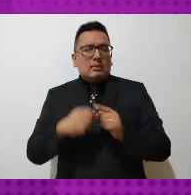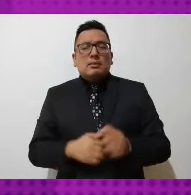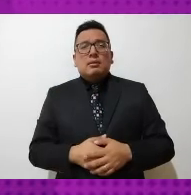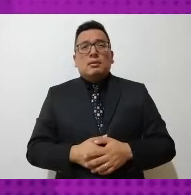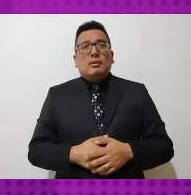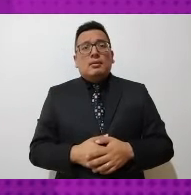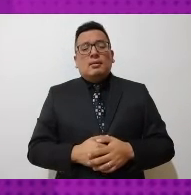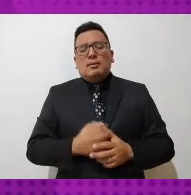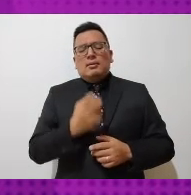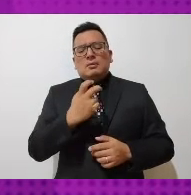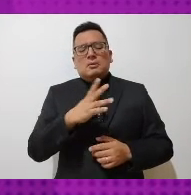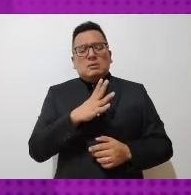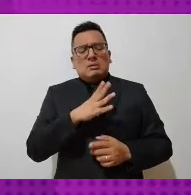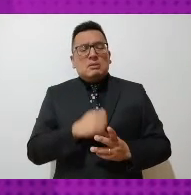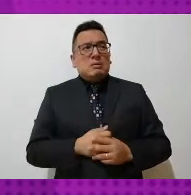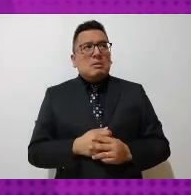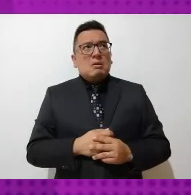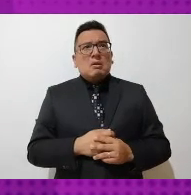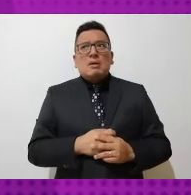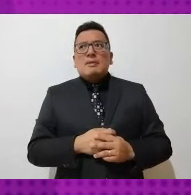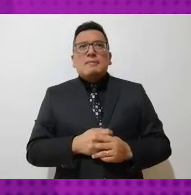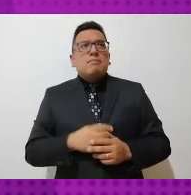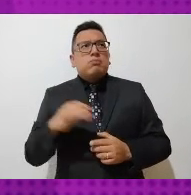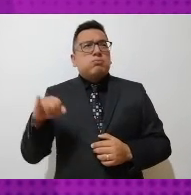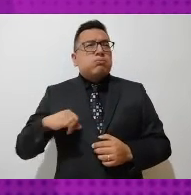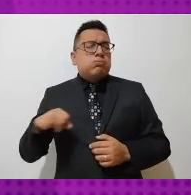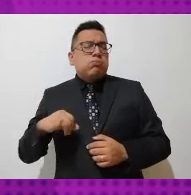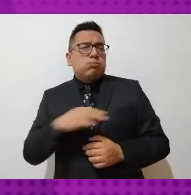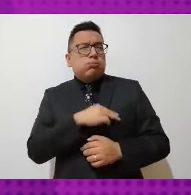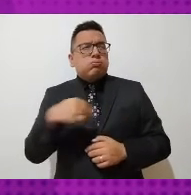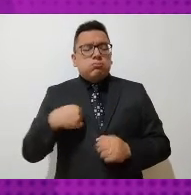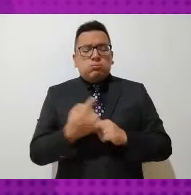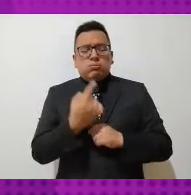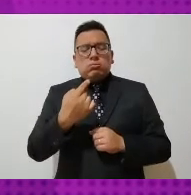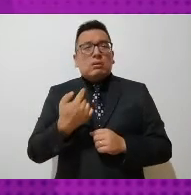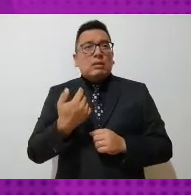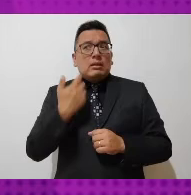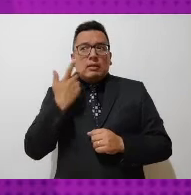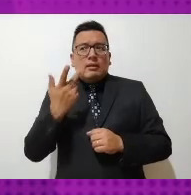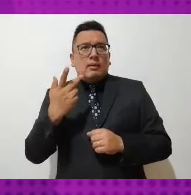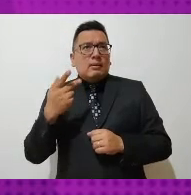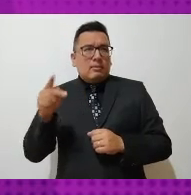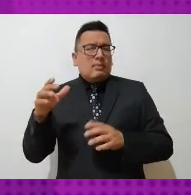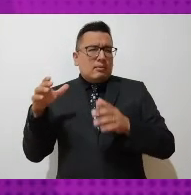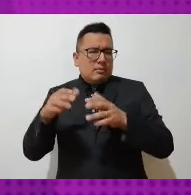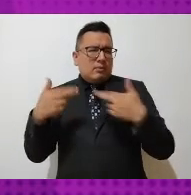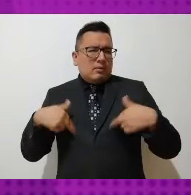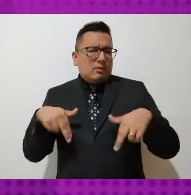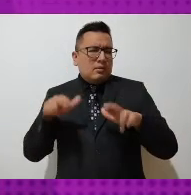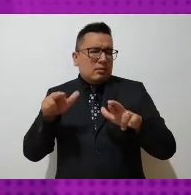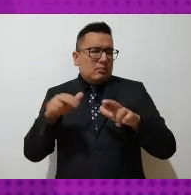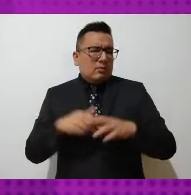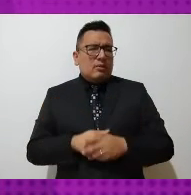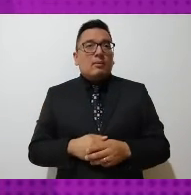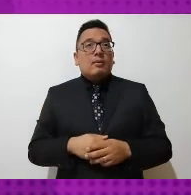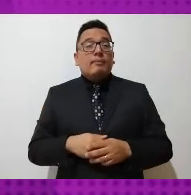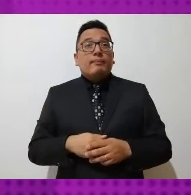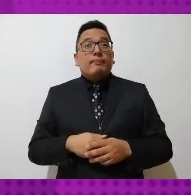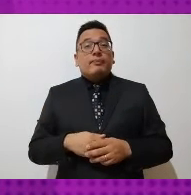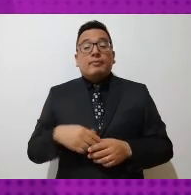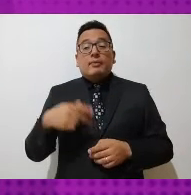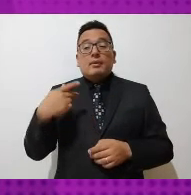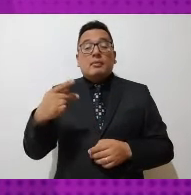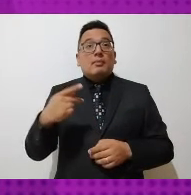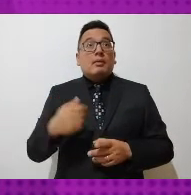sido realmente algo que ha tenido mucho interés en Renacedi. Realmente la vocalía, que valga la promoción,